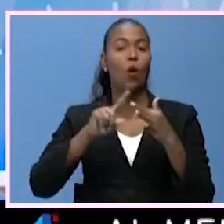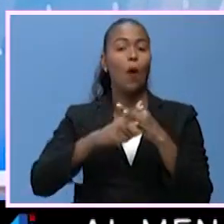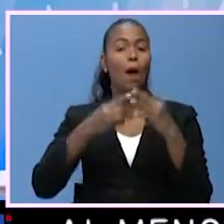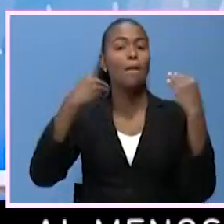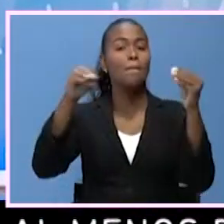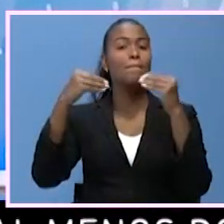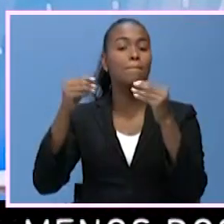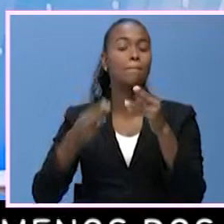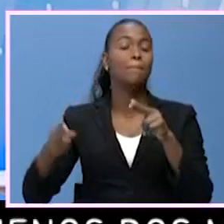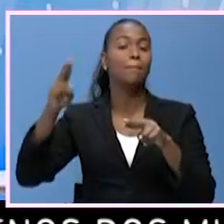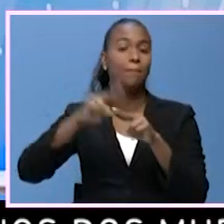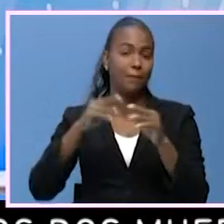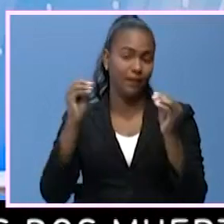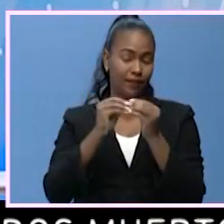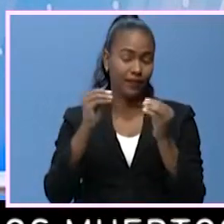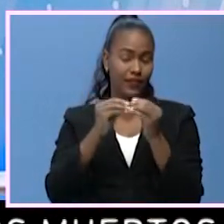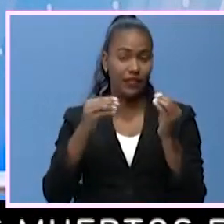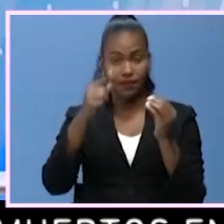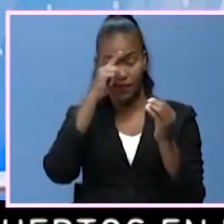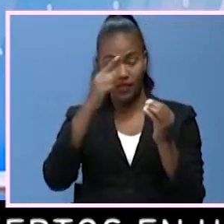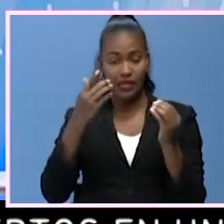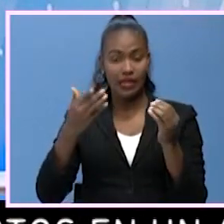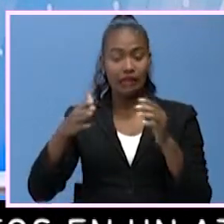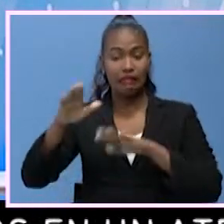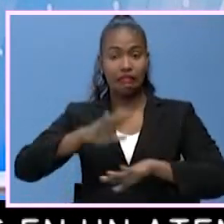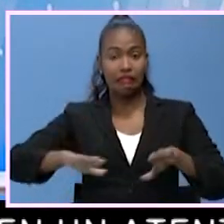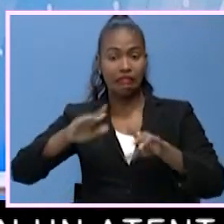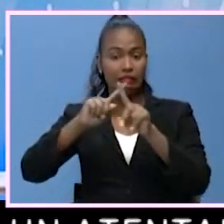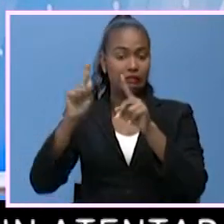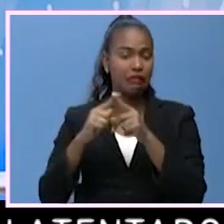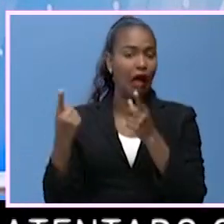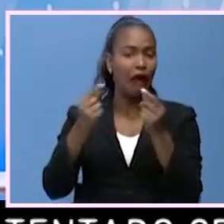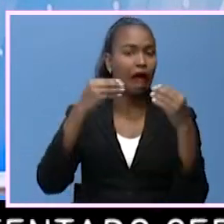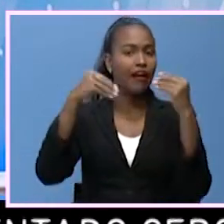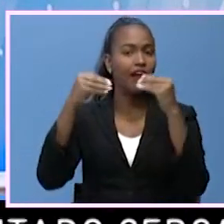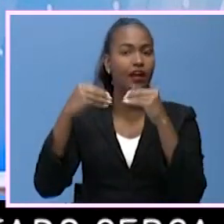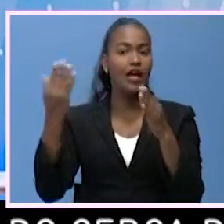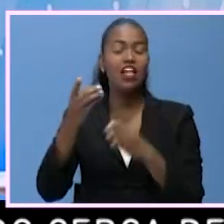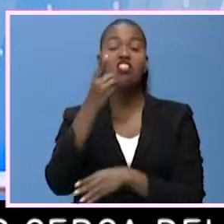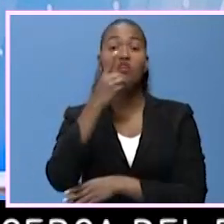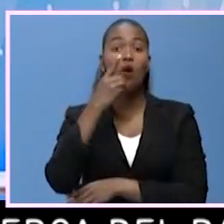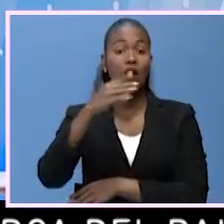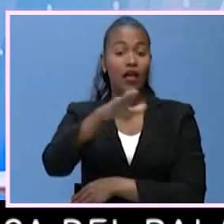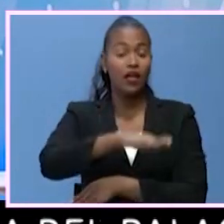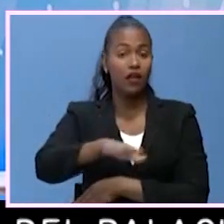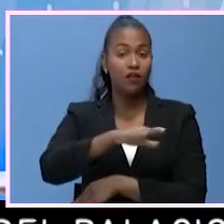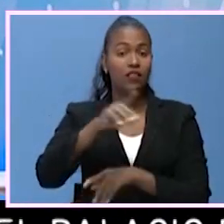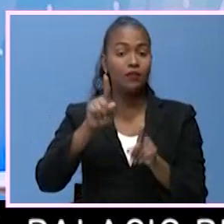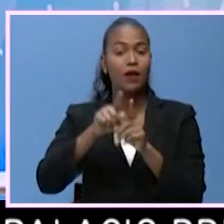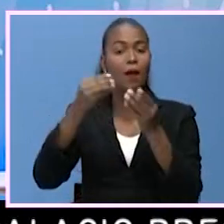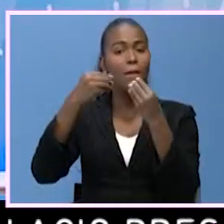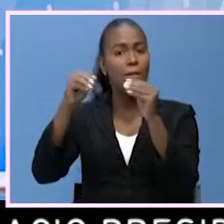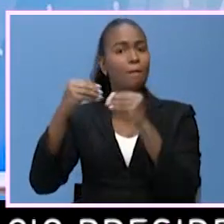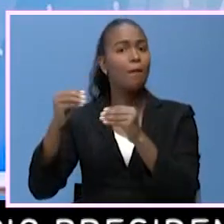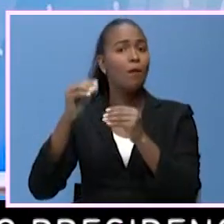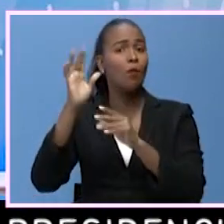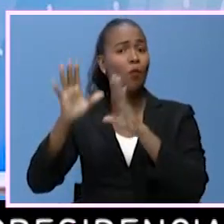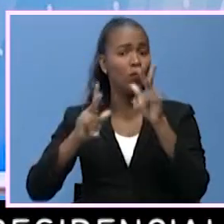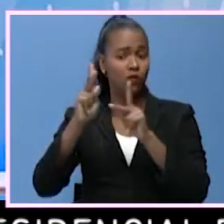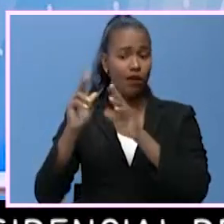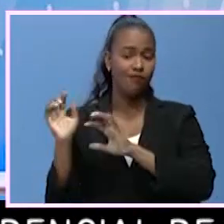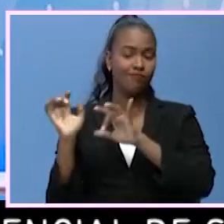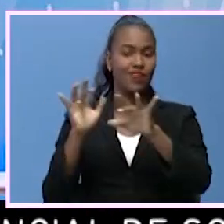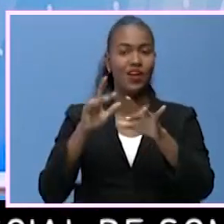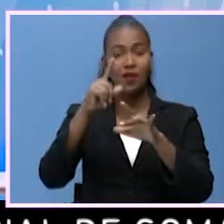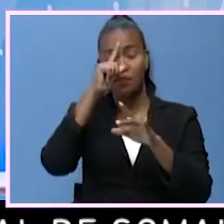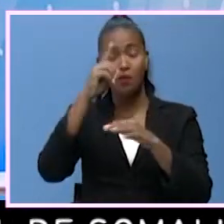comenzado a reactivarse en la arteria o en las diferentes arterias comerciales como la Duarte, con atractivas ofertas y gran flujo de personas pese a